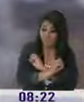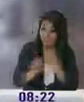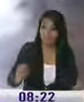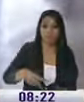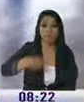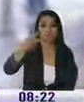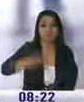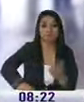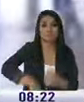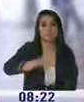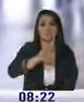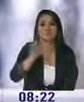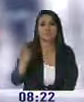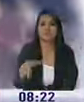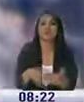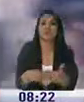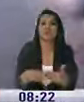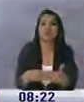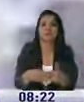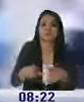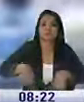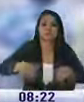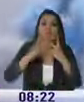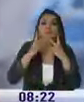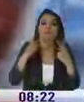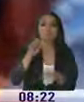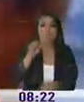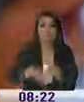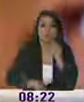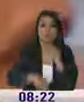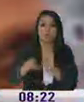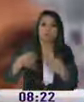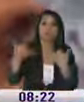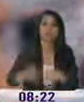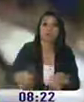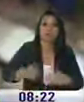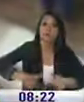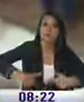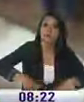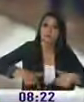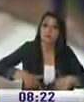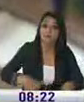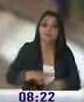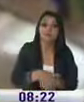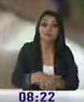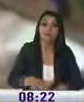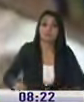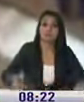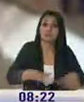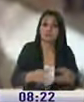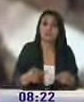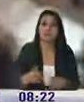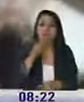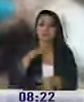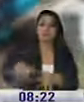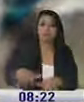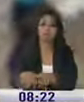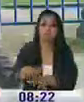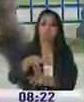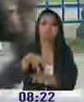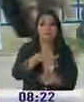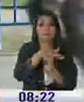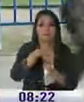usen indebidamente el espacio público, es decir, quienes jueguen carnaval tanto en las piletas como en las lagunas de los